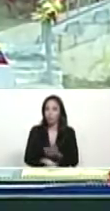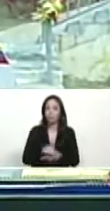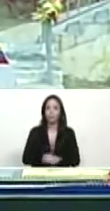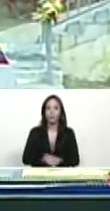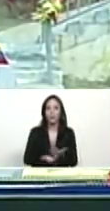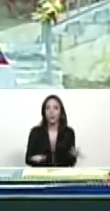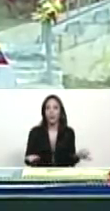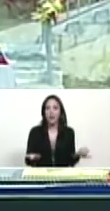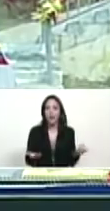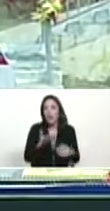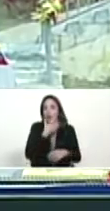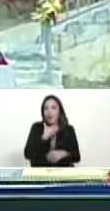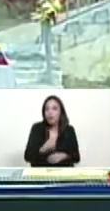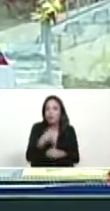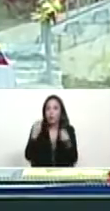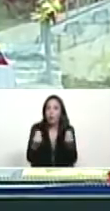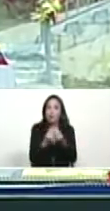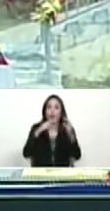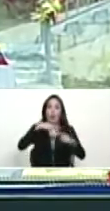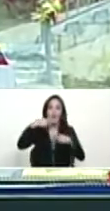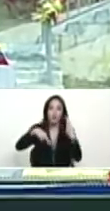Navidades en revolución.